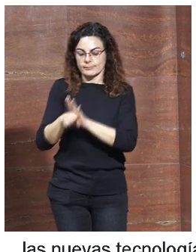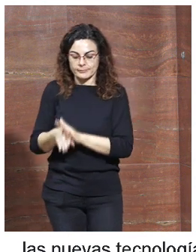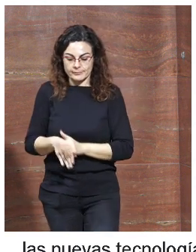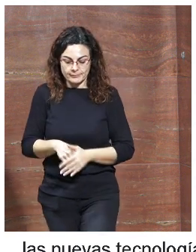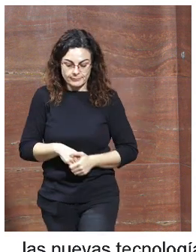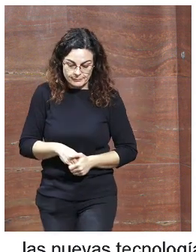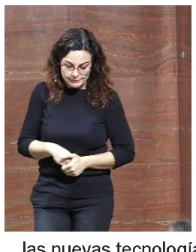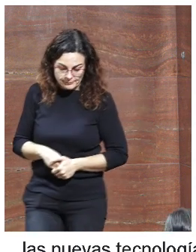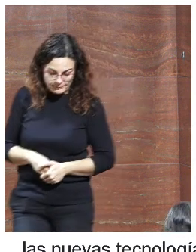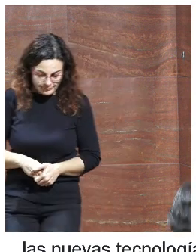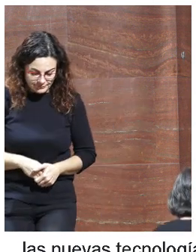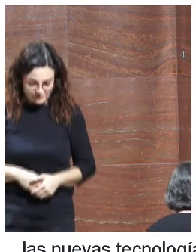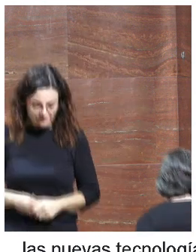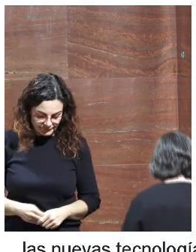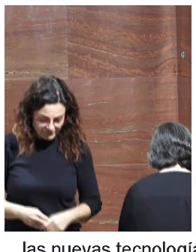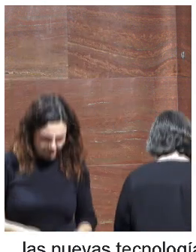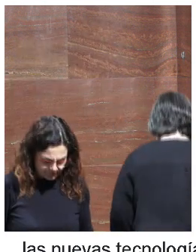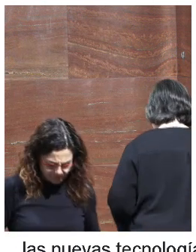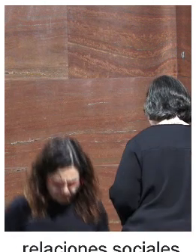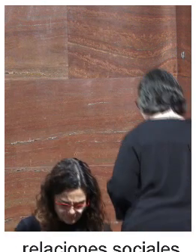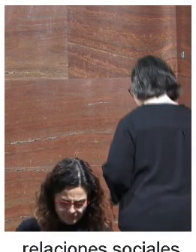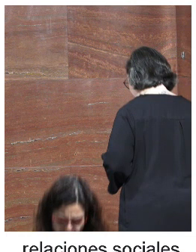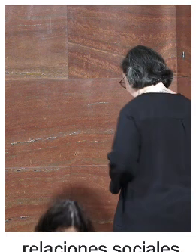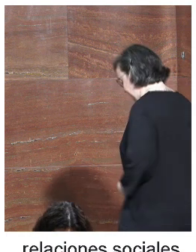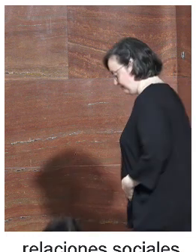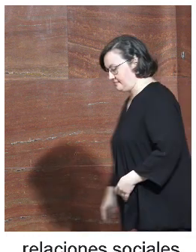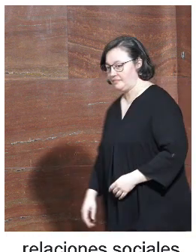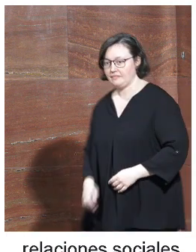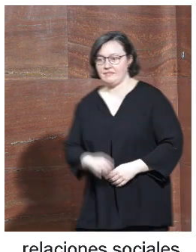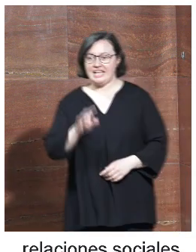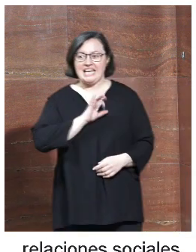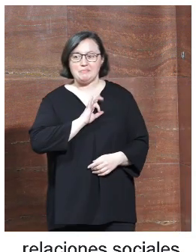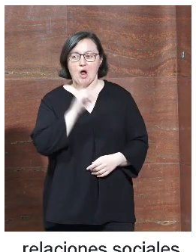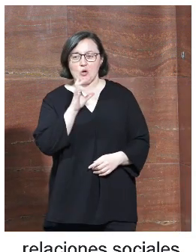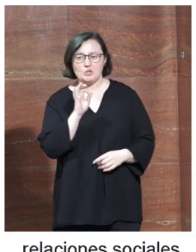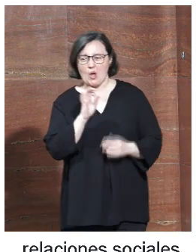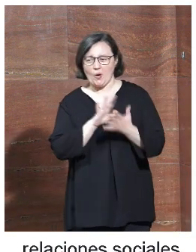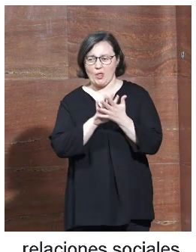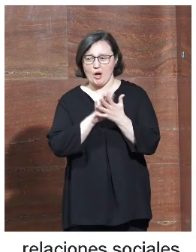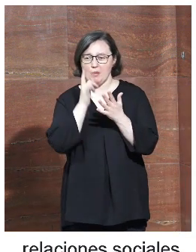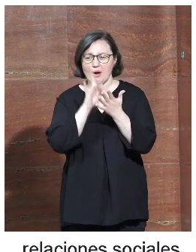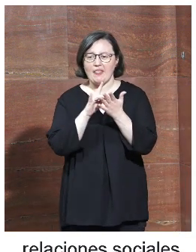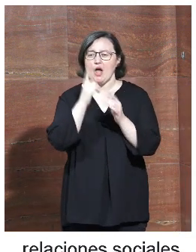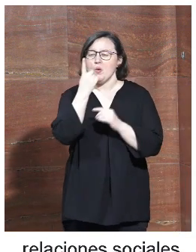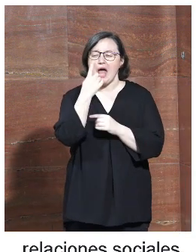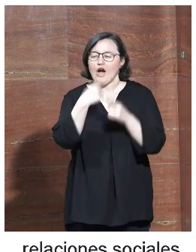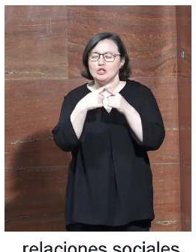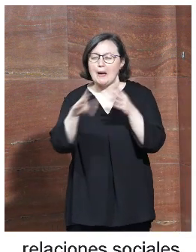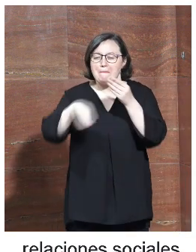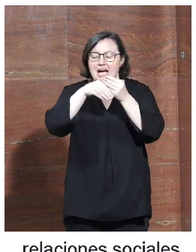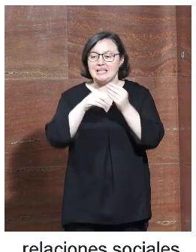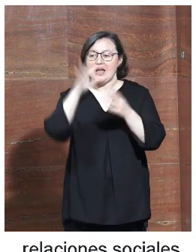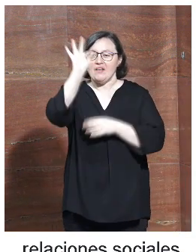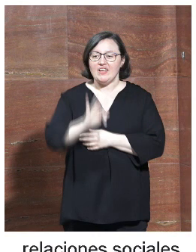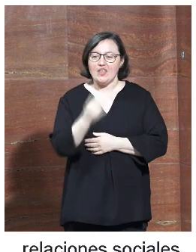Y bueno, pues esperar, no creo que... Un segundo. Muchas gracias. Solo una cosita más. Hay 2 vídeos